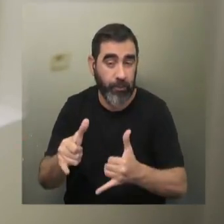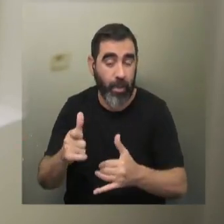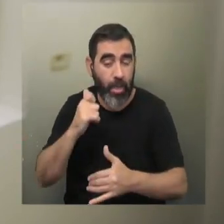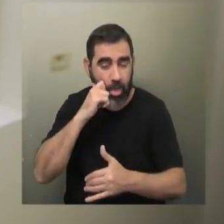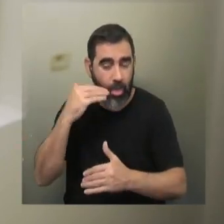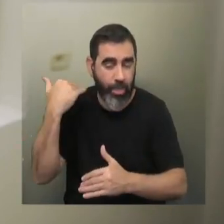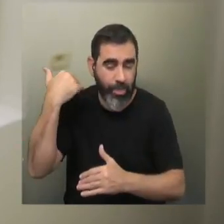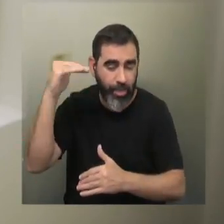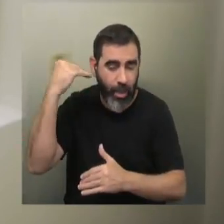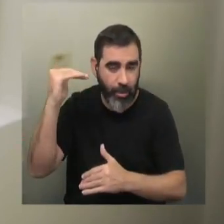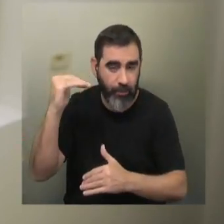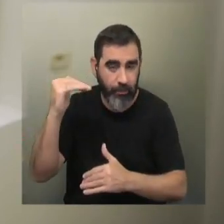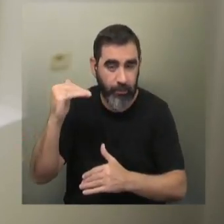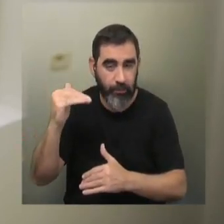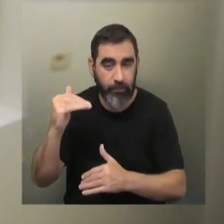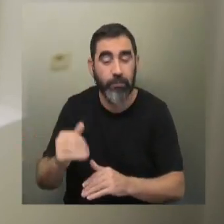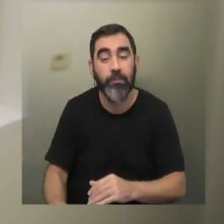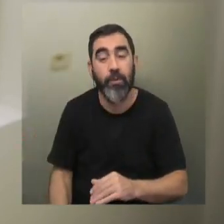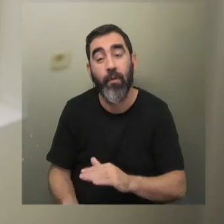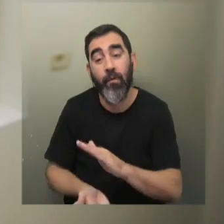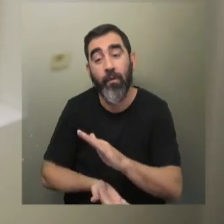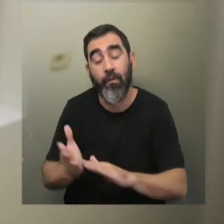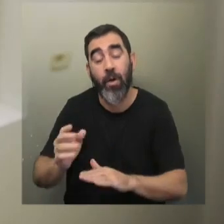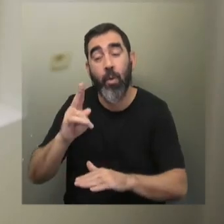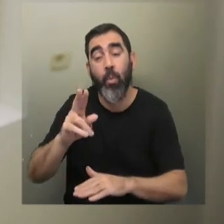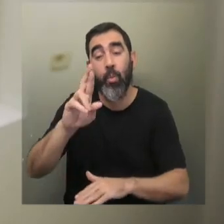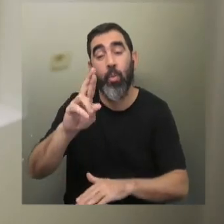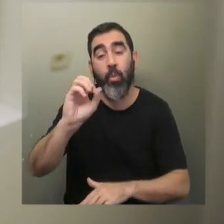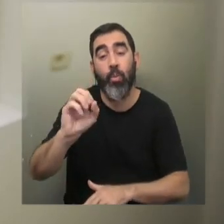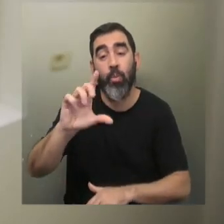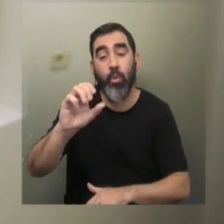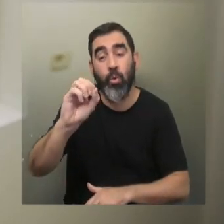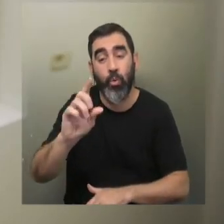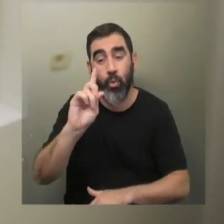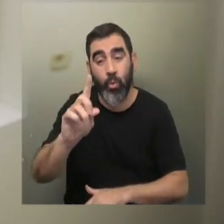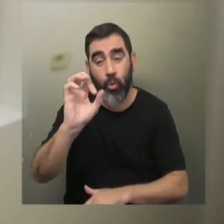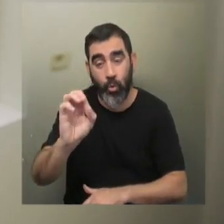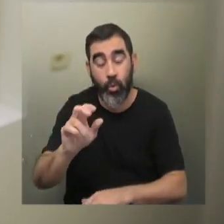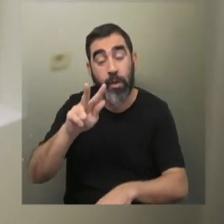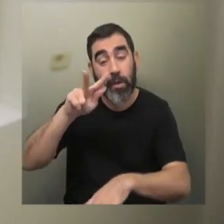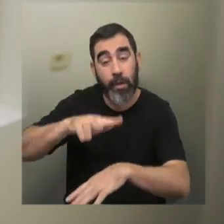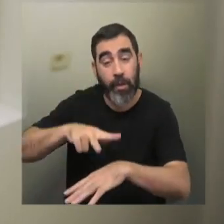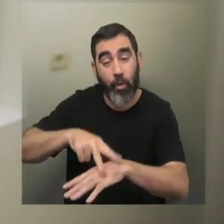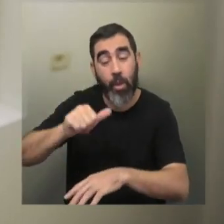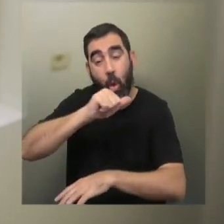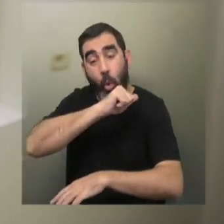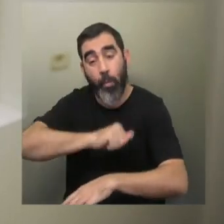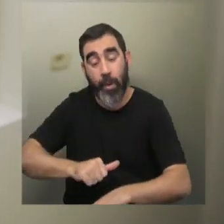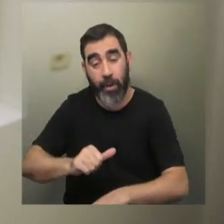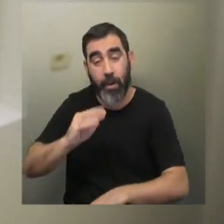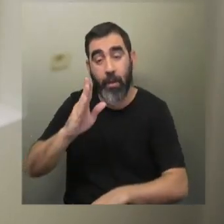edad, tuvo que ir al urólogo. El urólogo le recomendó que se tenía que operar de la